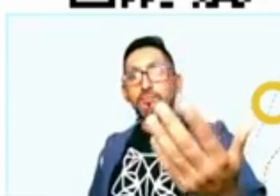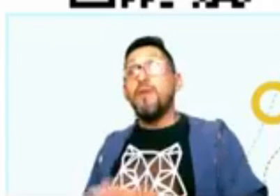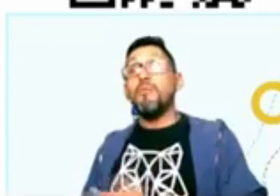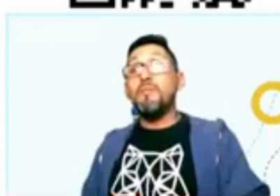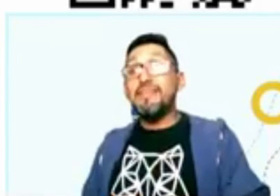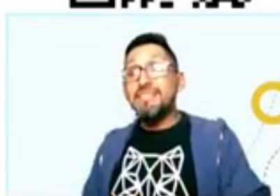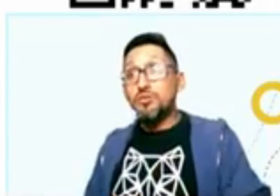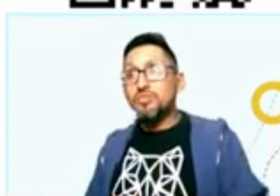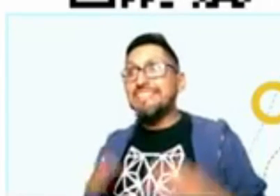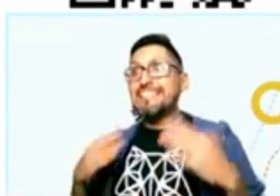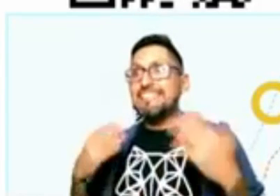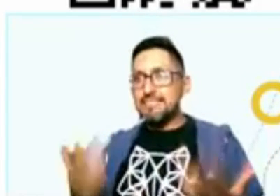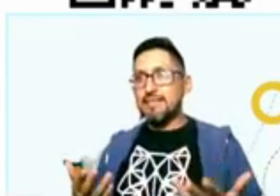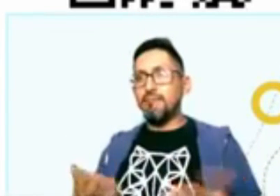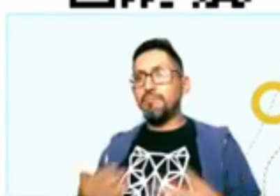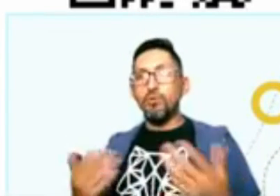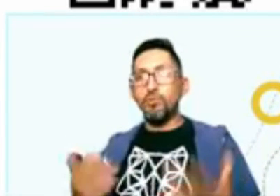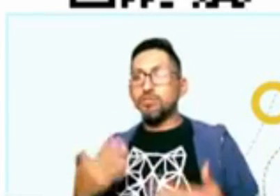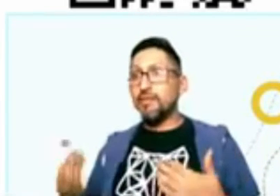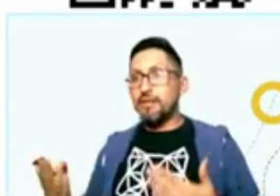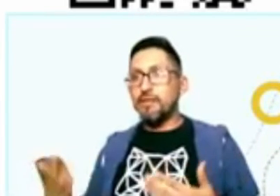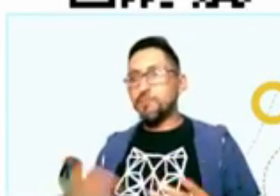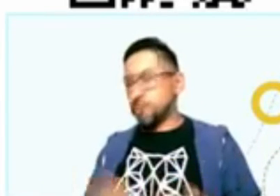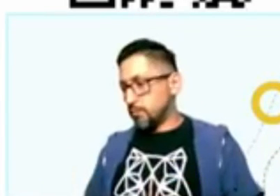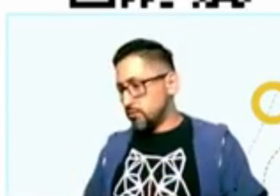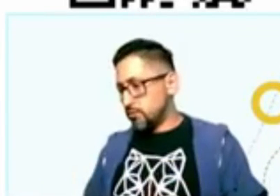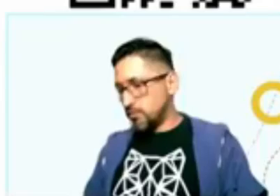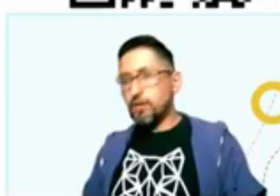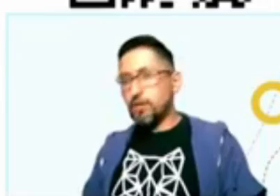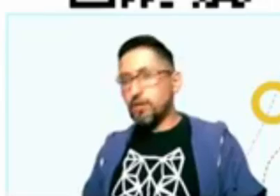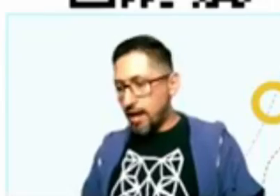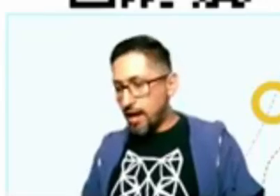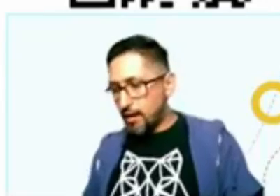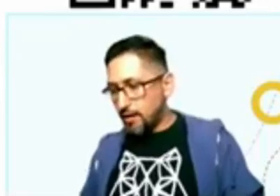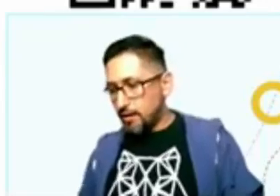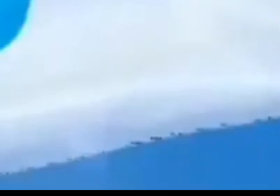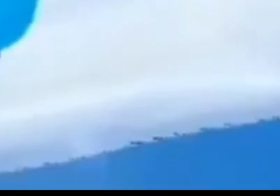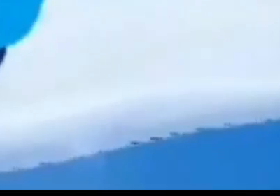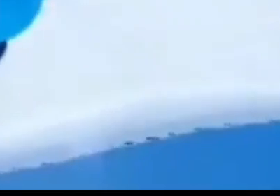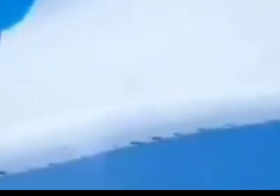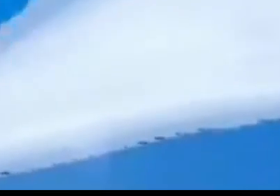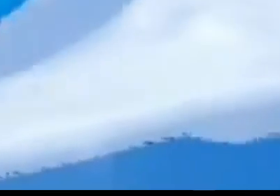beneficio. Por mi parte es todo. Si existen preguntas, comentarios, pues por supuesto lo dejo a